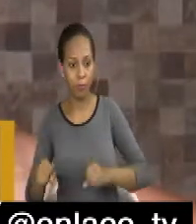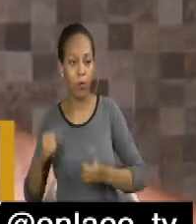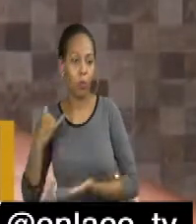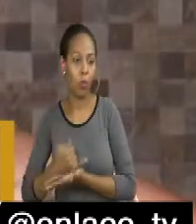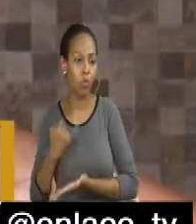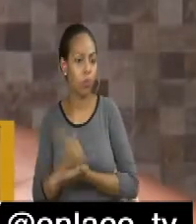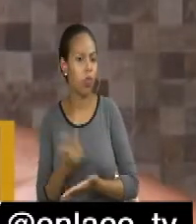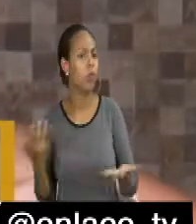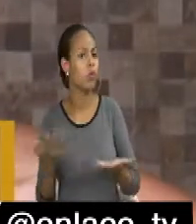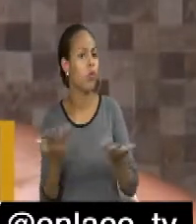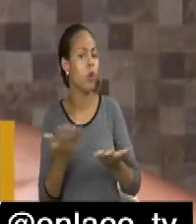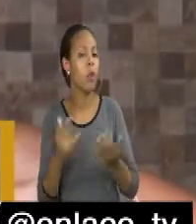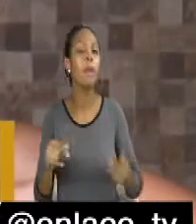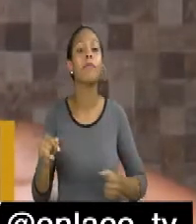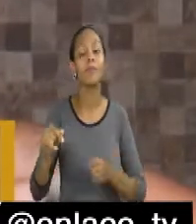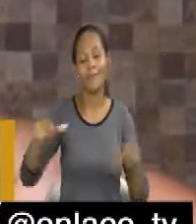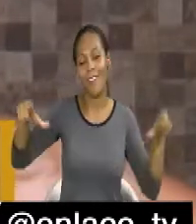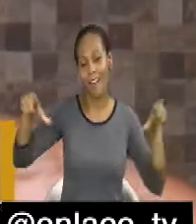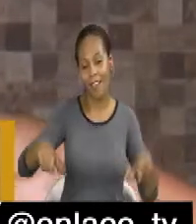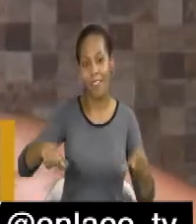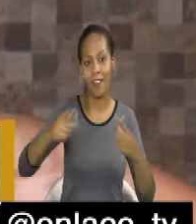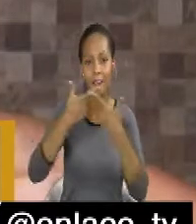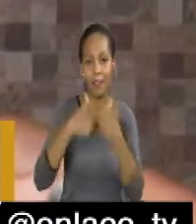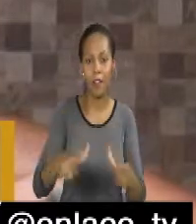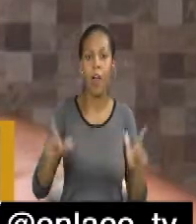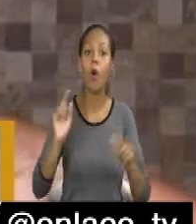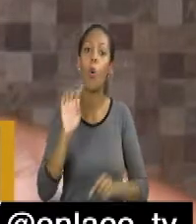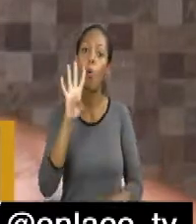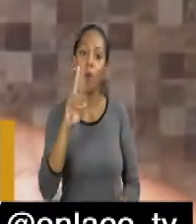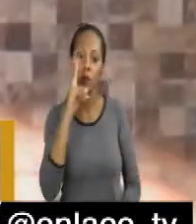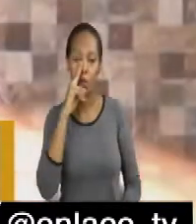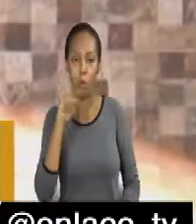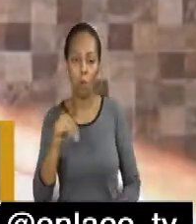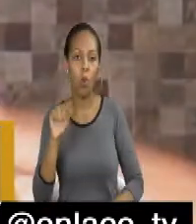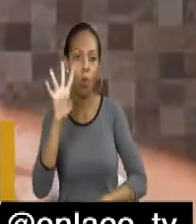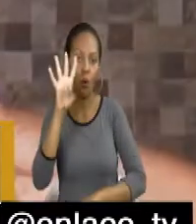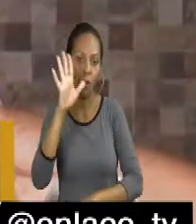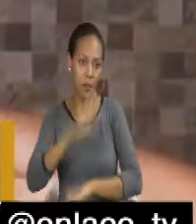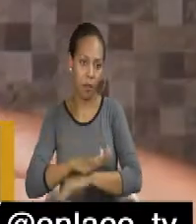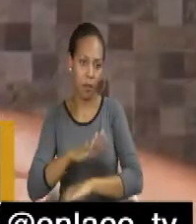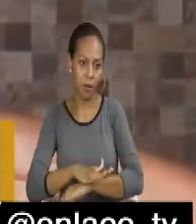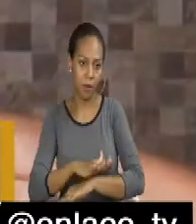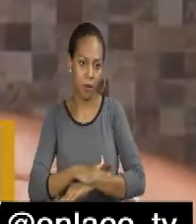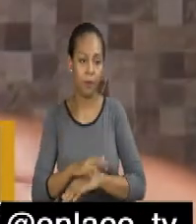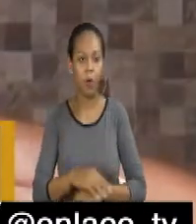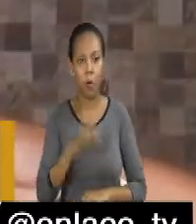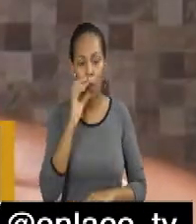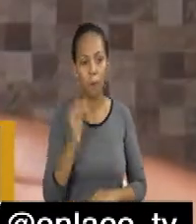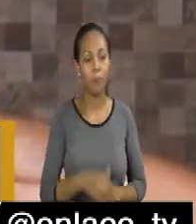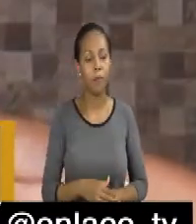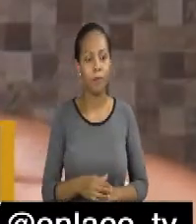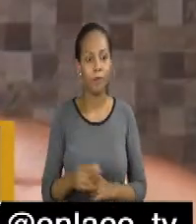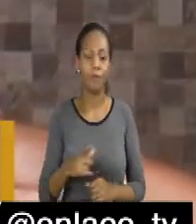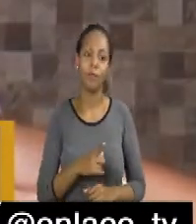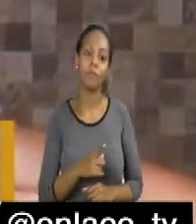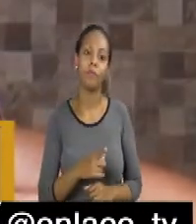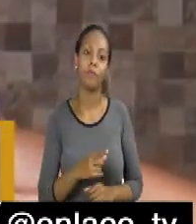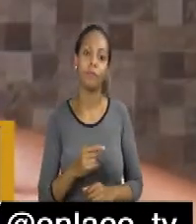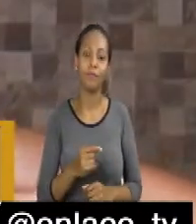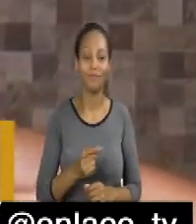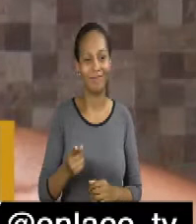la cancha Libertad, el 4 de junio a las 4 de la tarde. Presidente Nelson Corena, tesorera Eddie